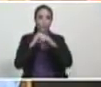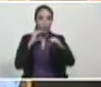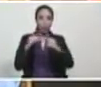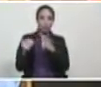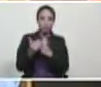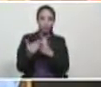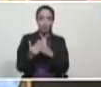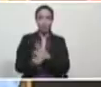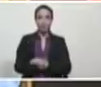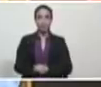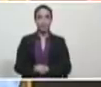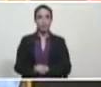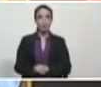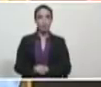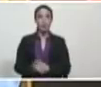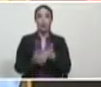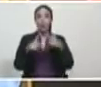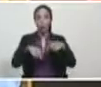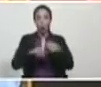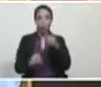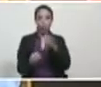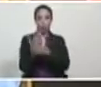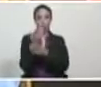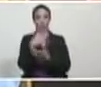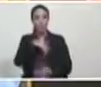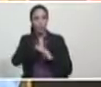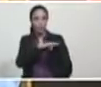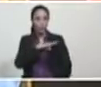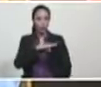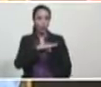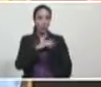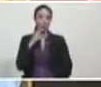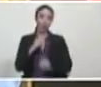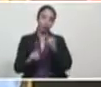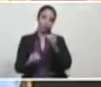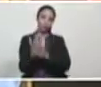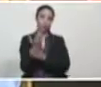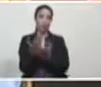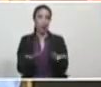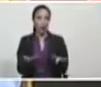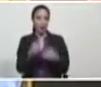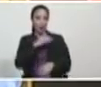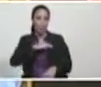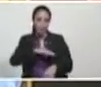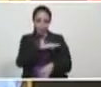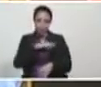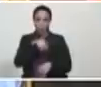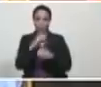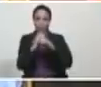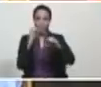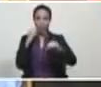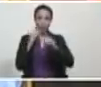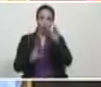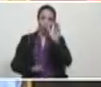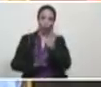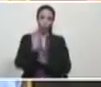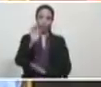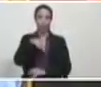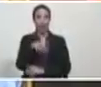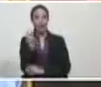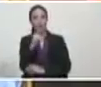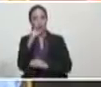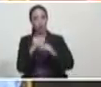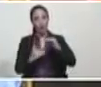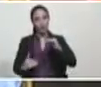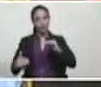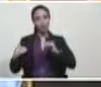Y ahora estamos en un relanzamiento y le he dado rango de gran misión Transporte Venezuela, porque la vamos a llevar a lo